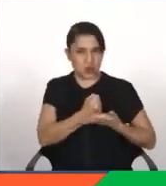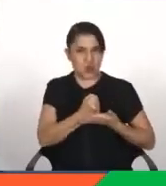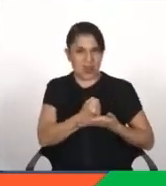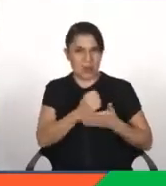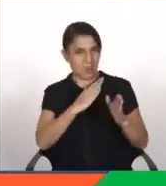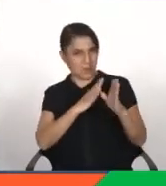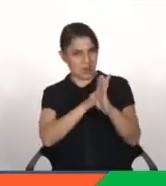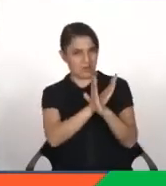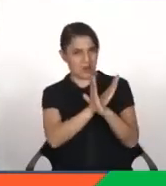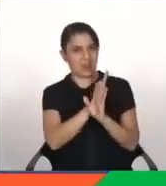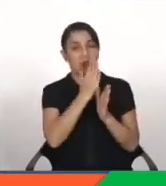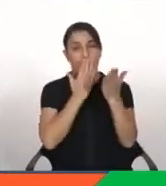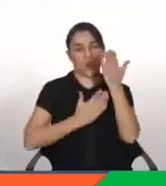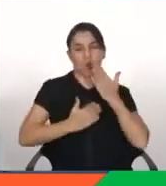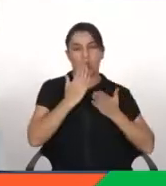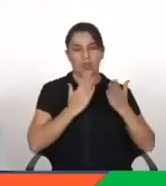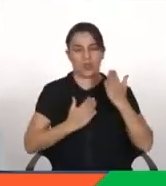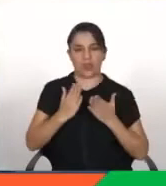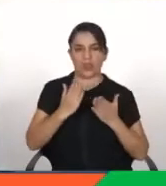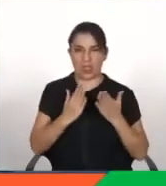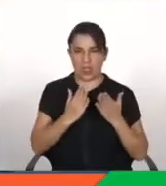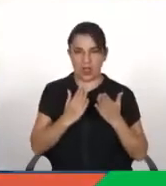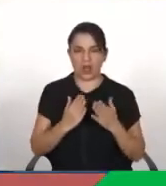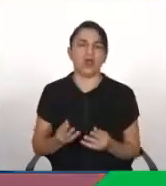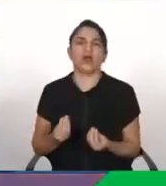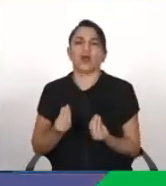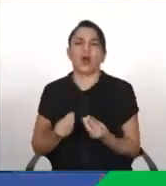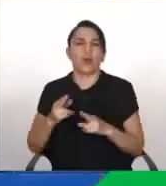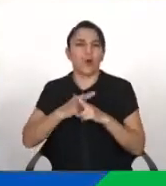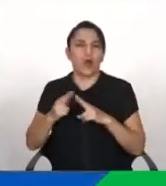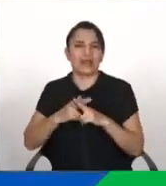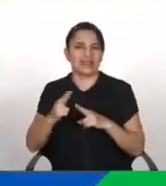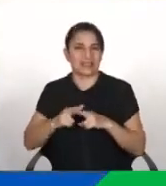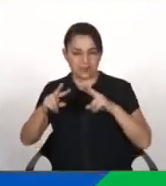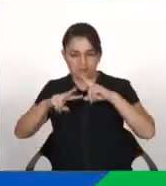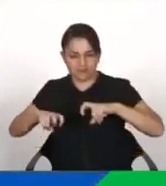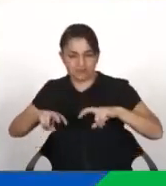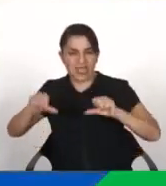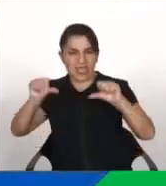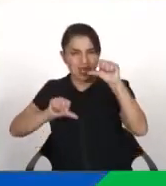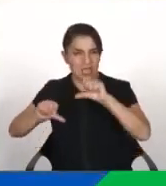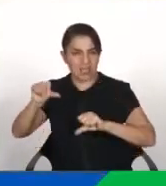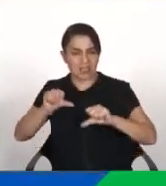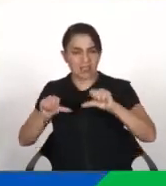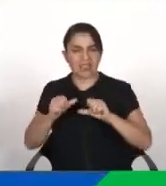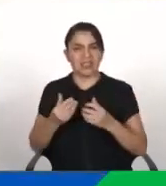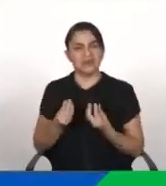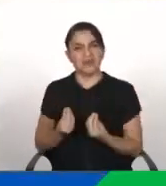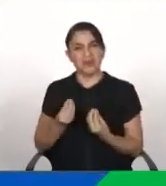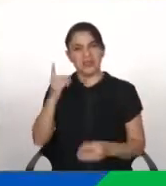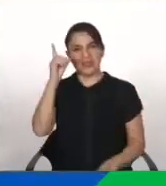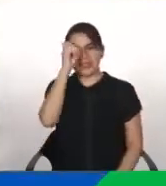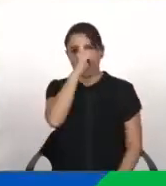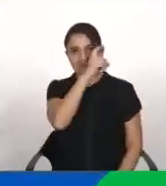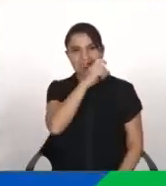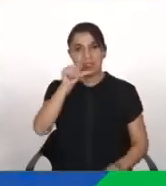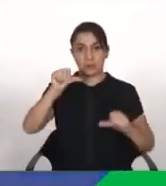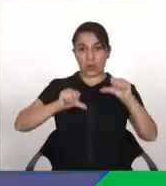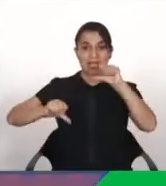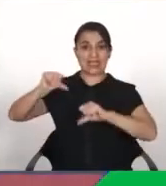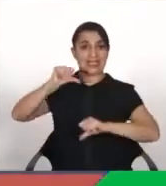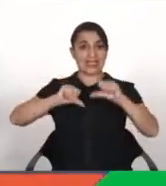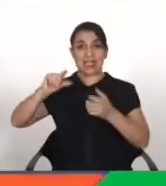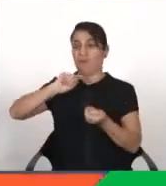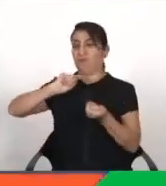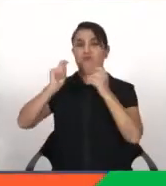de cómo se lleva, como una divulgadora científica que soy, pues a ver, es difícil, ¿no? O sea, es difícil porque la ciencia está evolucionando muy rápido y